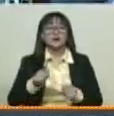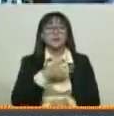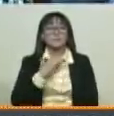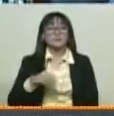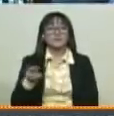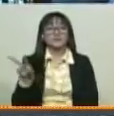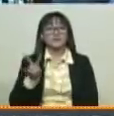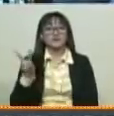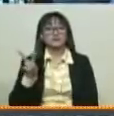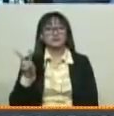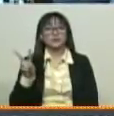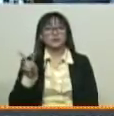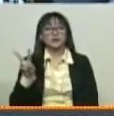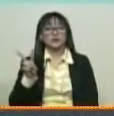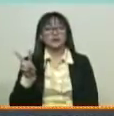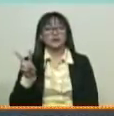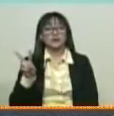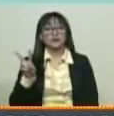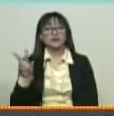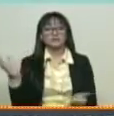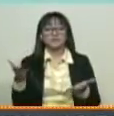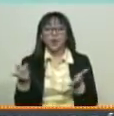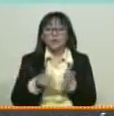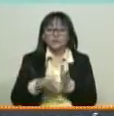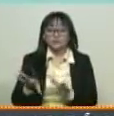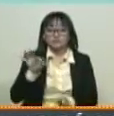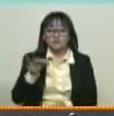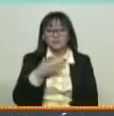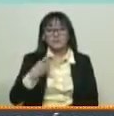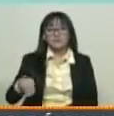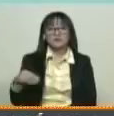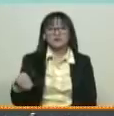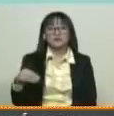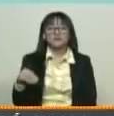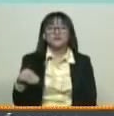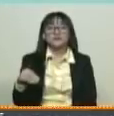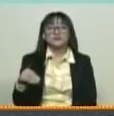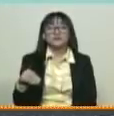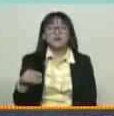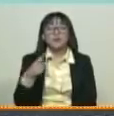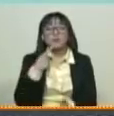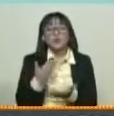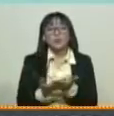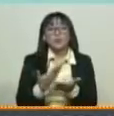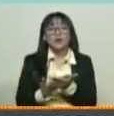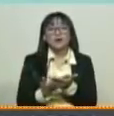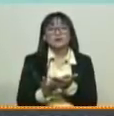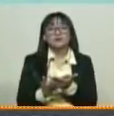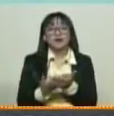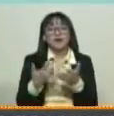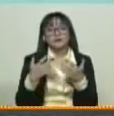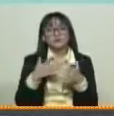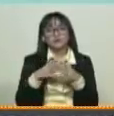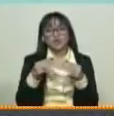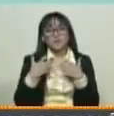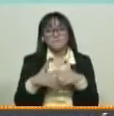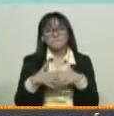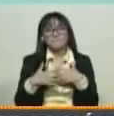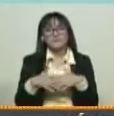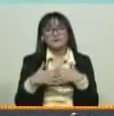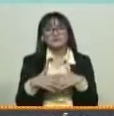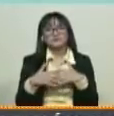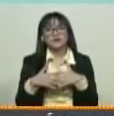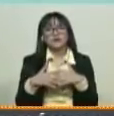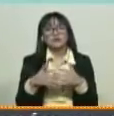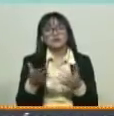de la República y nuestro candidato a la reelección presidencial, vamos a entregar una propuesta de la red de empresarios donde se